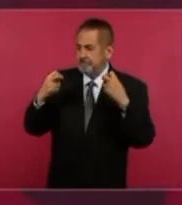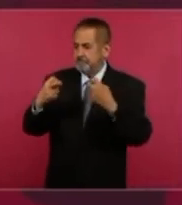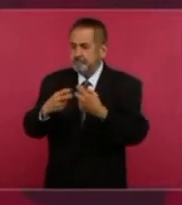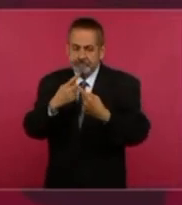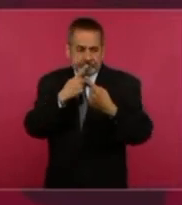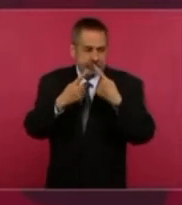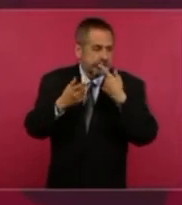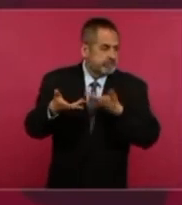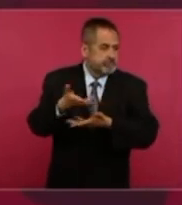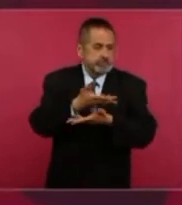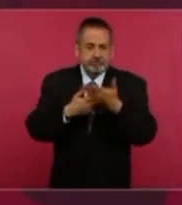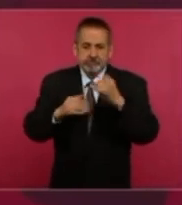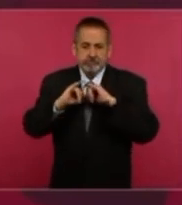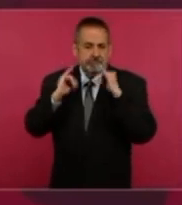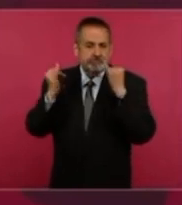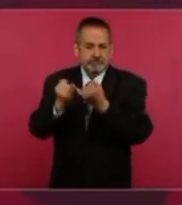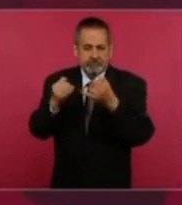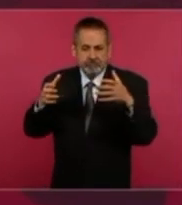Y